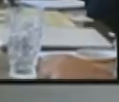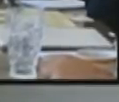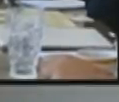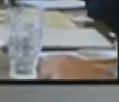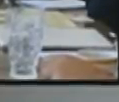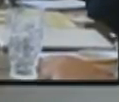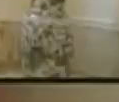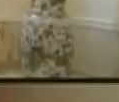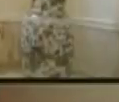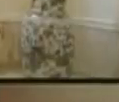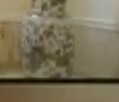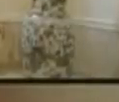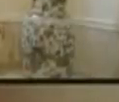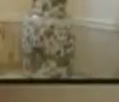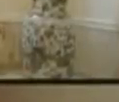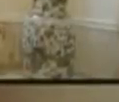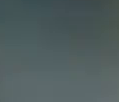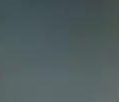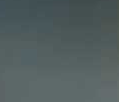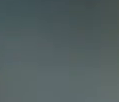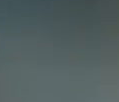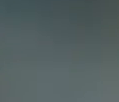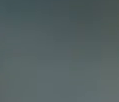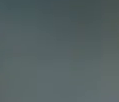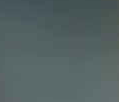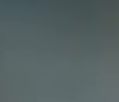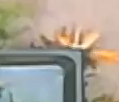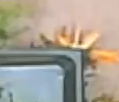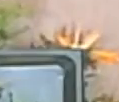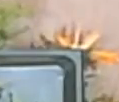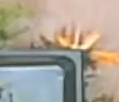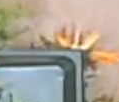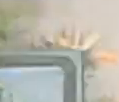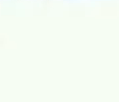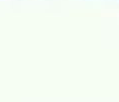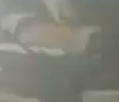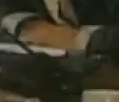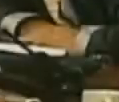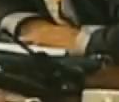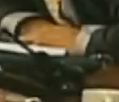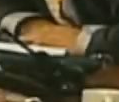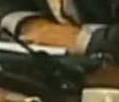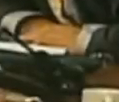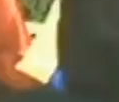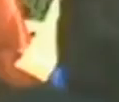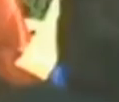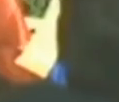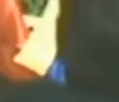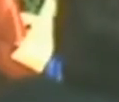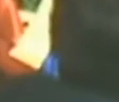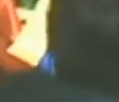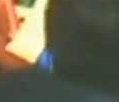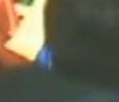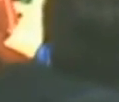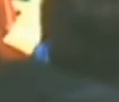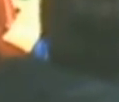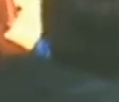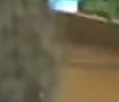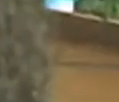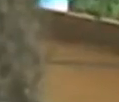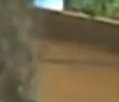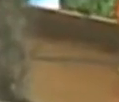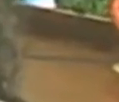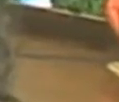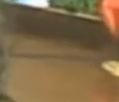Venezuela a la vanguardia en la defensa del precio del petróleo. Hermandad y cooperación. Quinta Comisión Mixta de